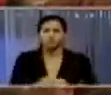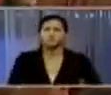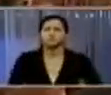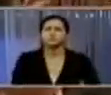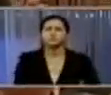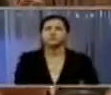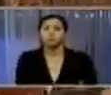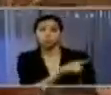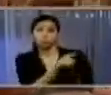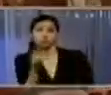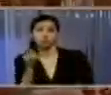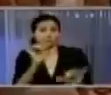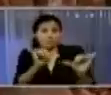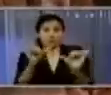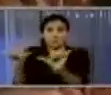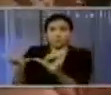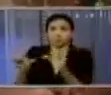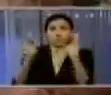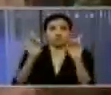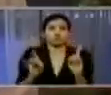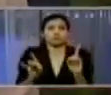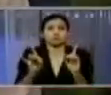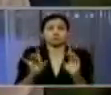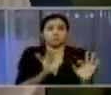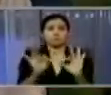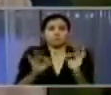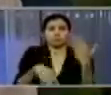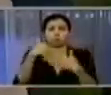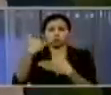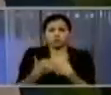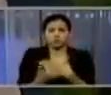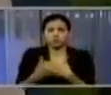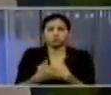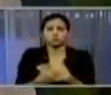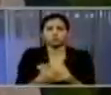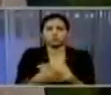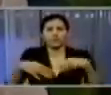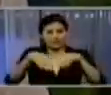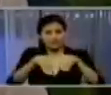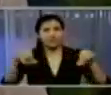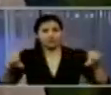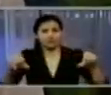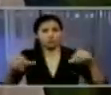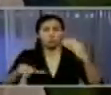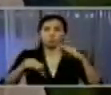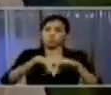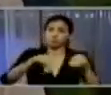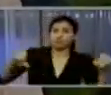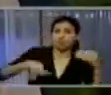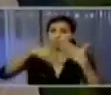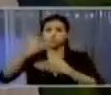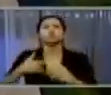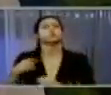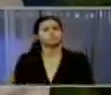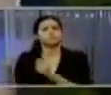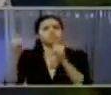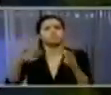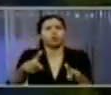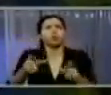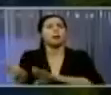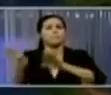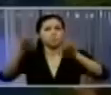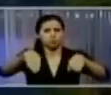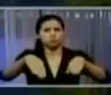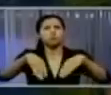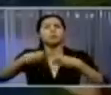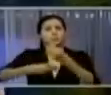Y ustedes mismos definan proyecto, terreno, proyecto, y yo lo financio para que lo hagamos en el